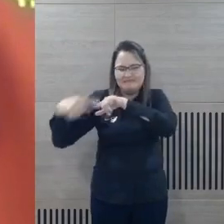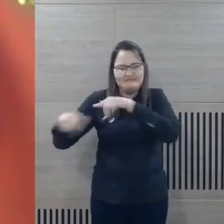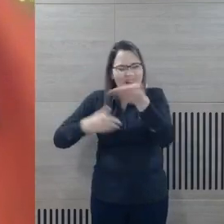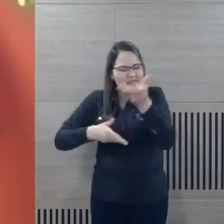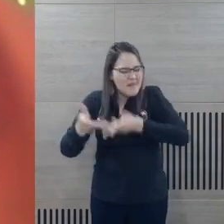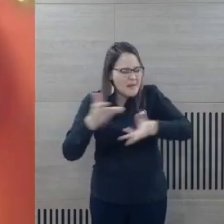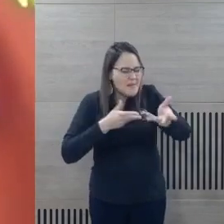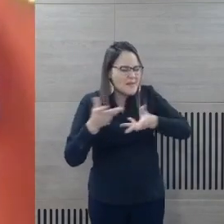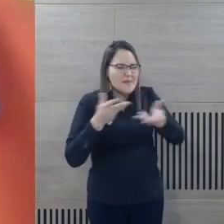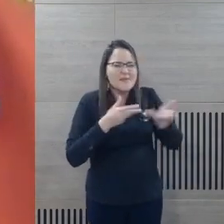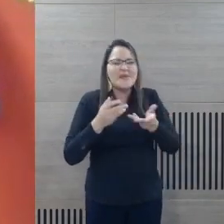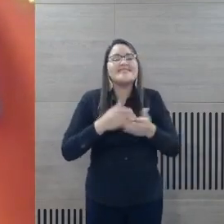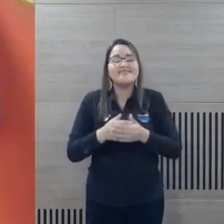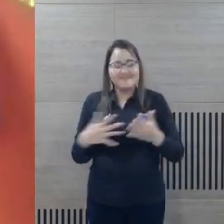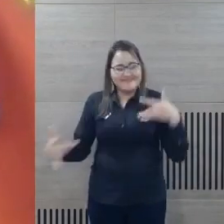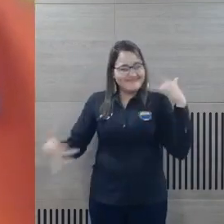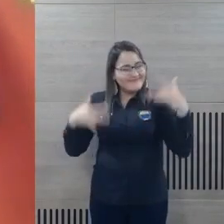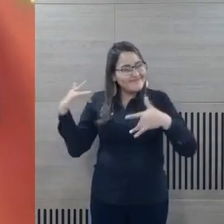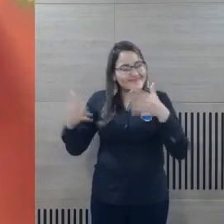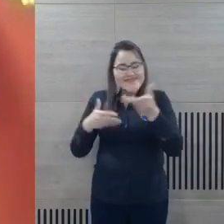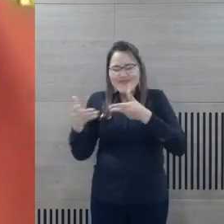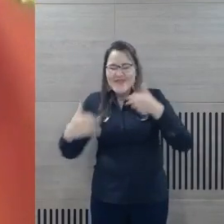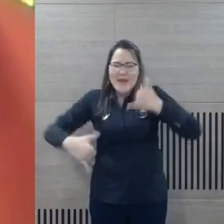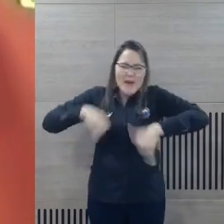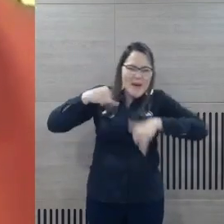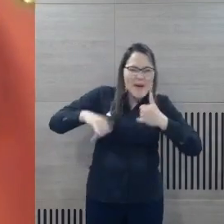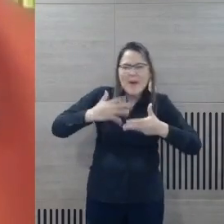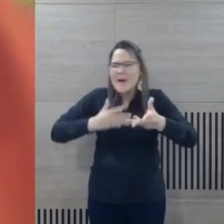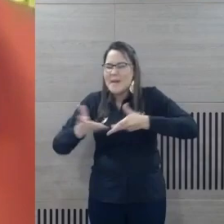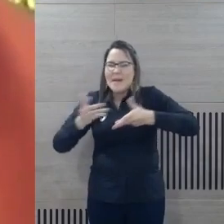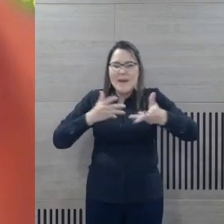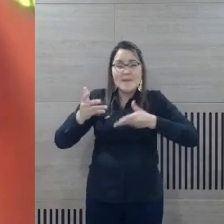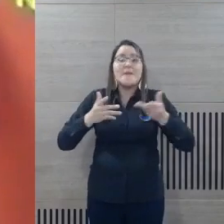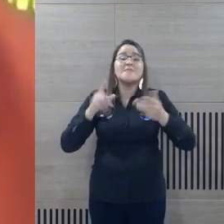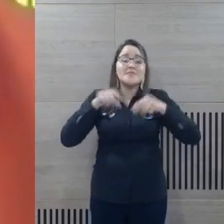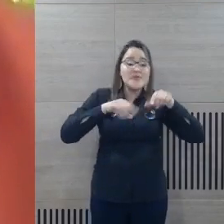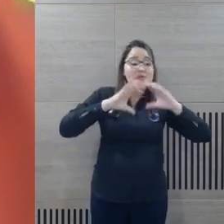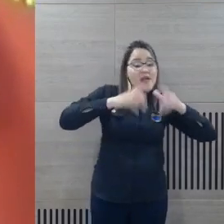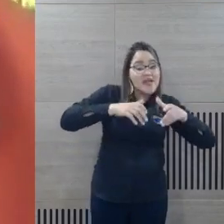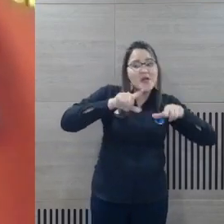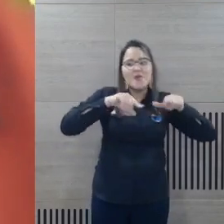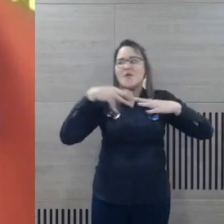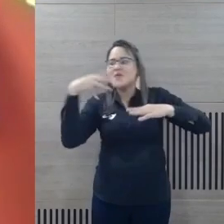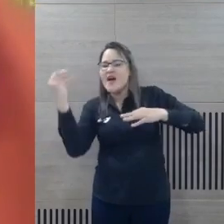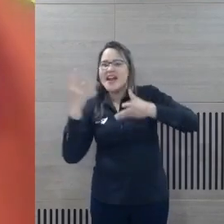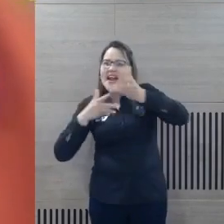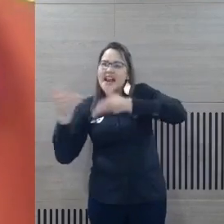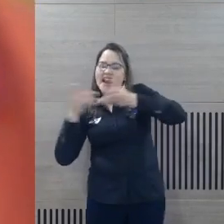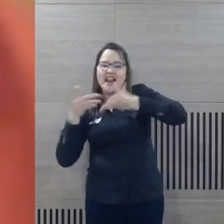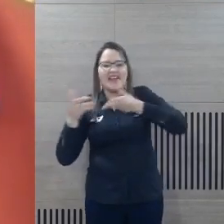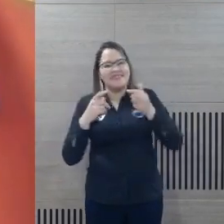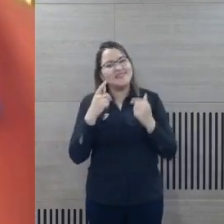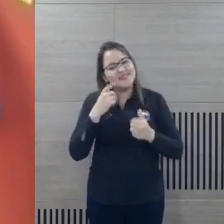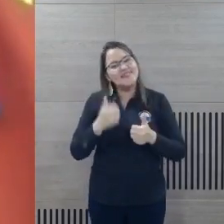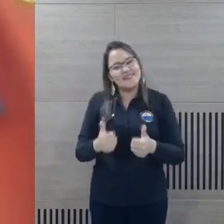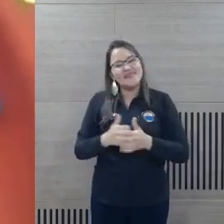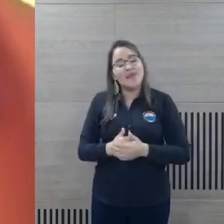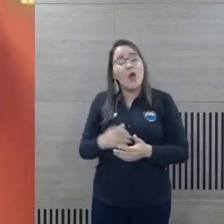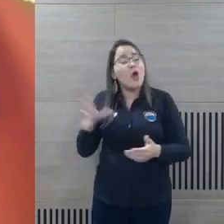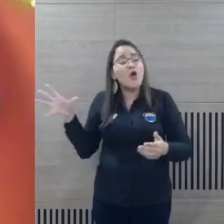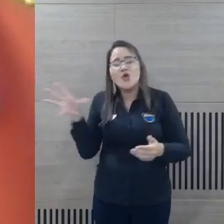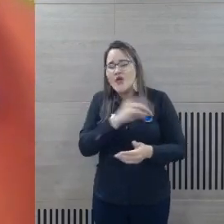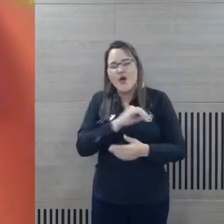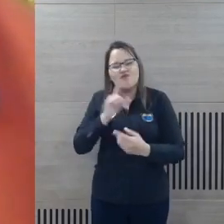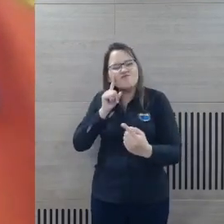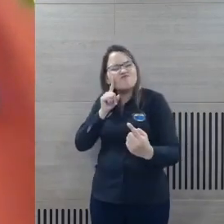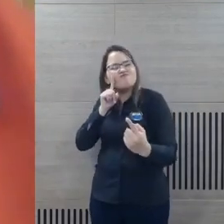del aula de clase. Y todos caminando con un mismo fin, obtener el título profesional. De igual manera,